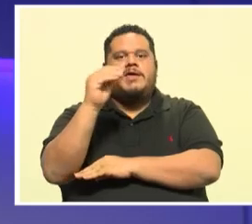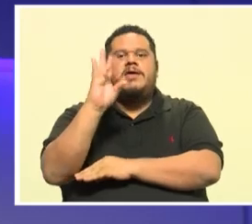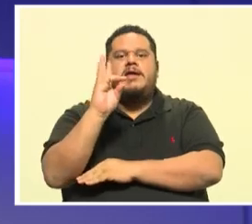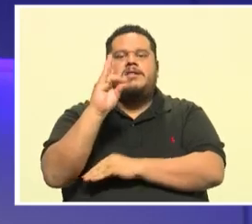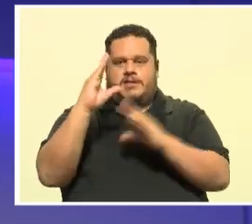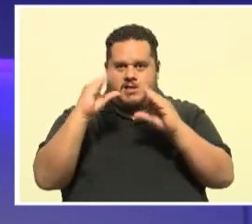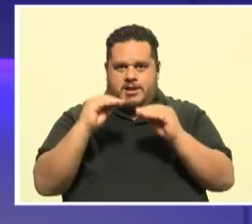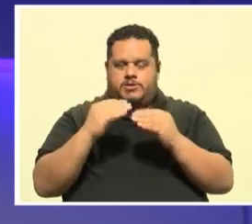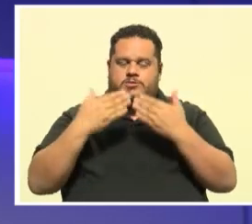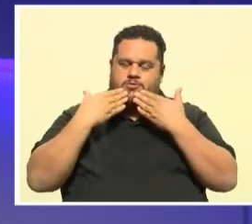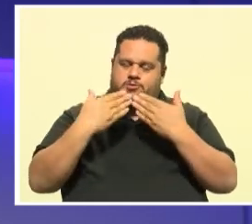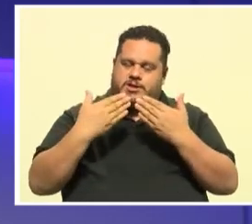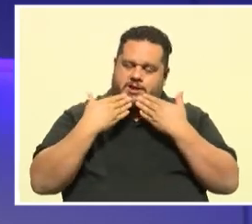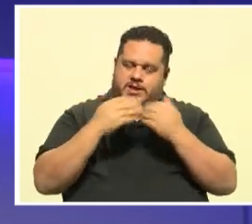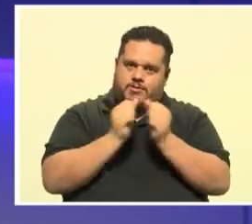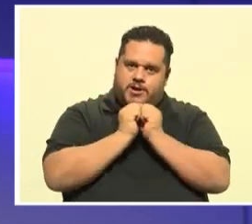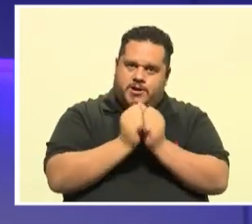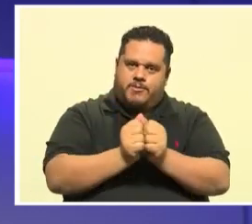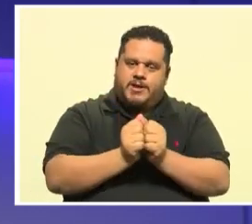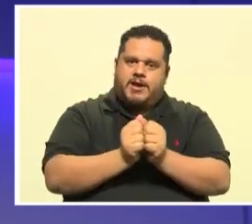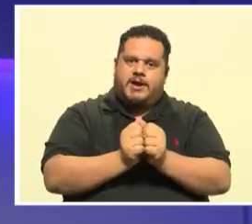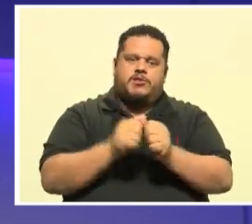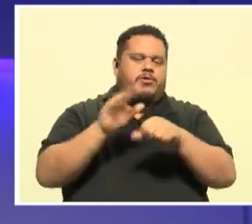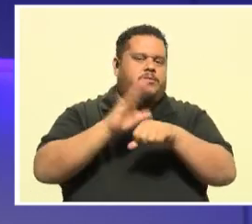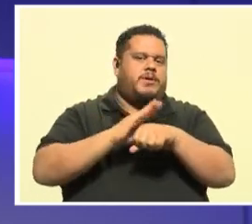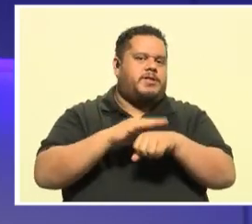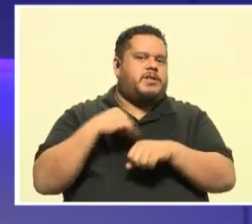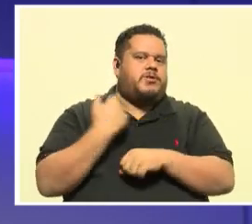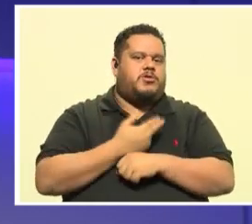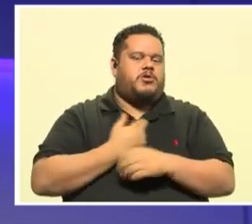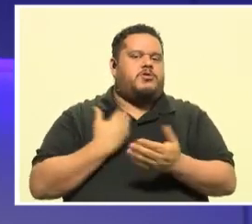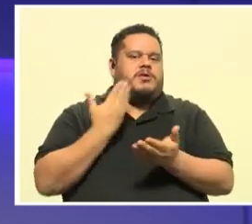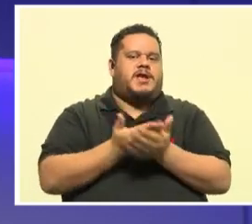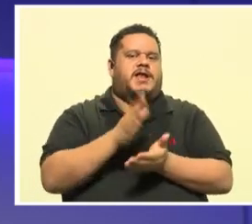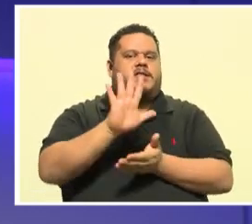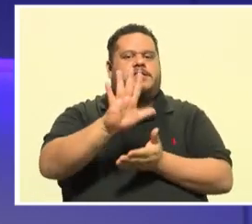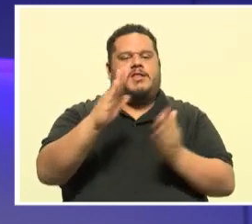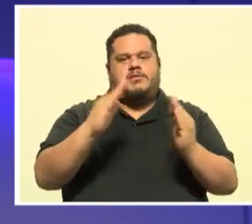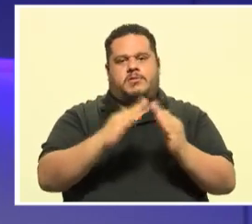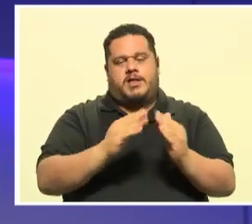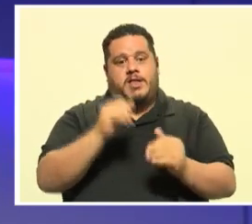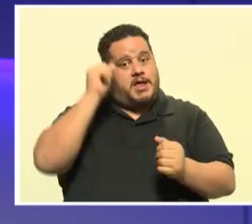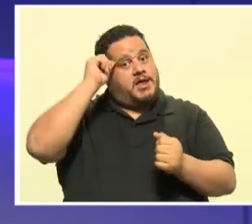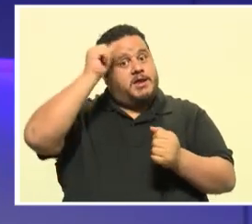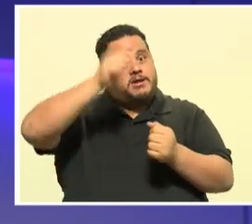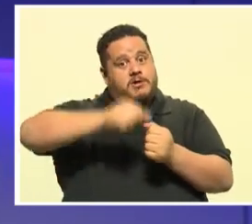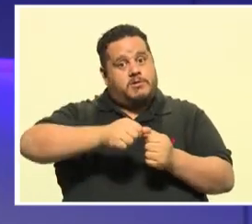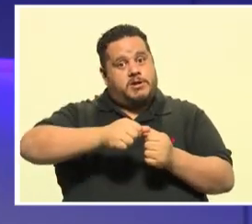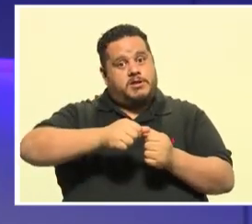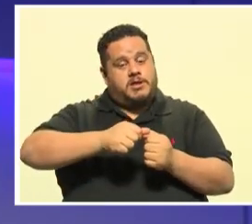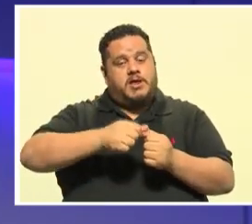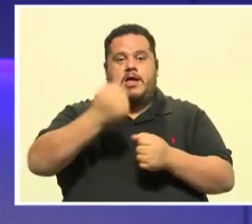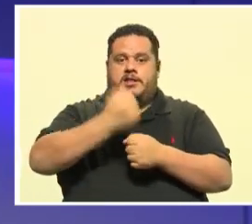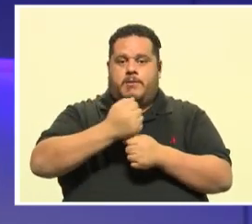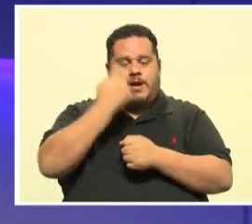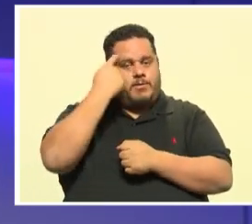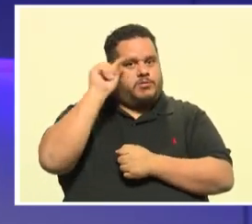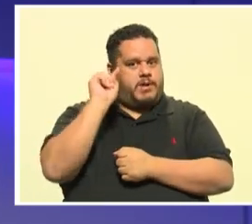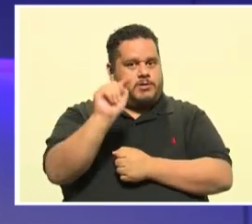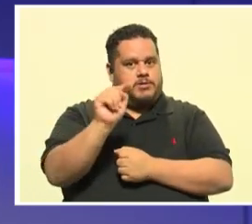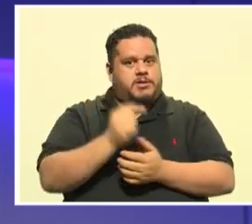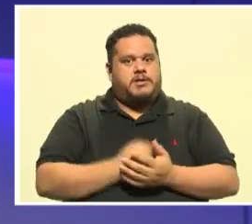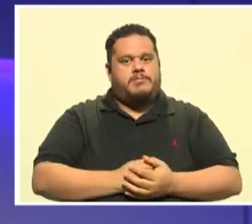en Centroamérica, con la excepción de Nicaragua, que tiene ciclos electorales de 6 años y que tendremos elecciones en Nicaragua el año